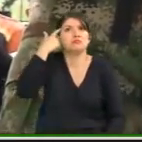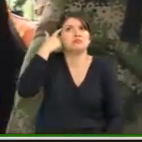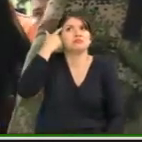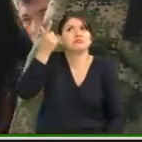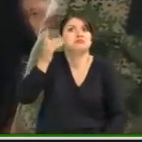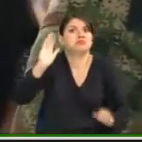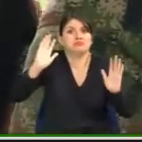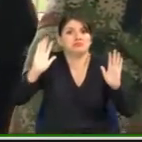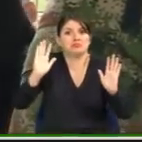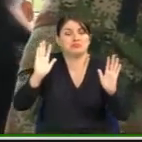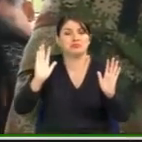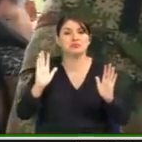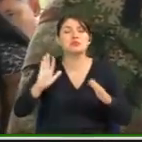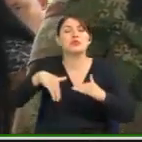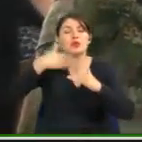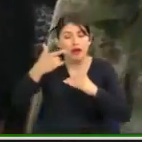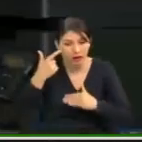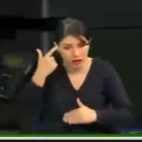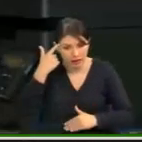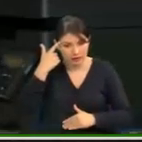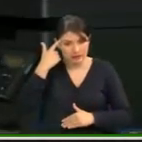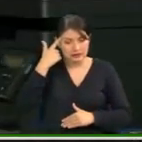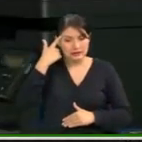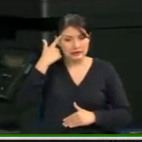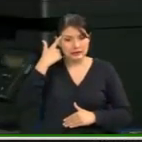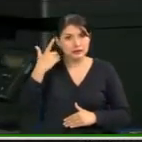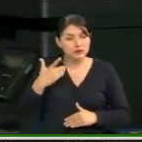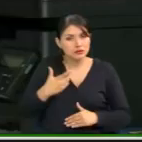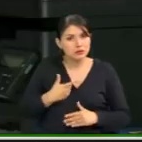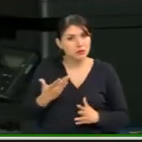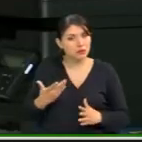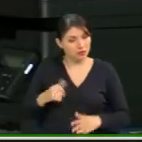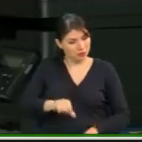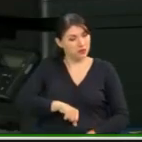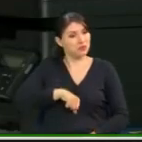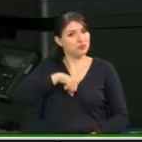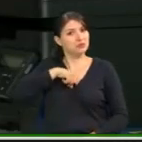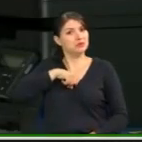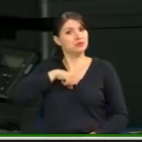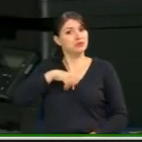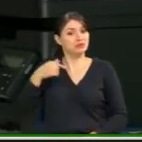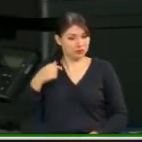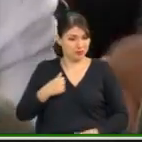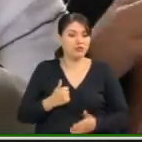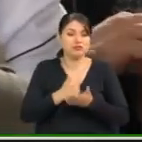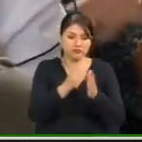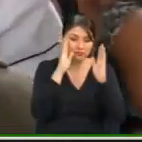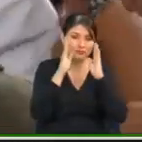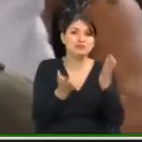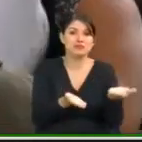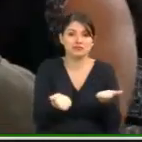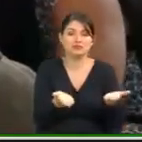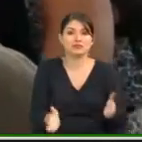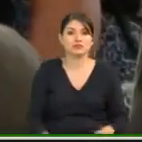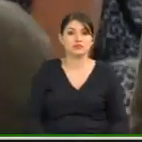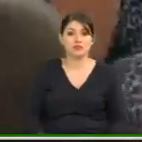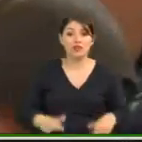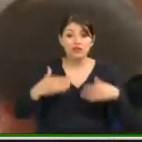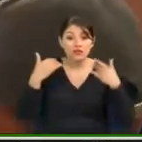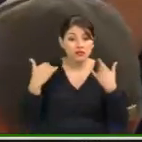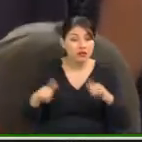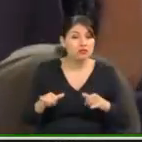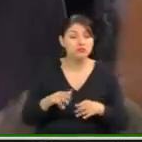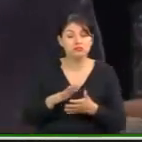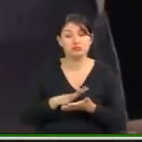era él. Hasta después es cuando dice uno de una forma muy orgullosa que fui que lo atendí. Luego de que la crisis pasó